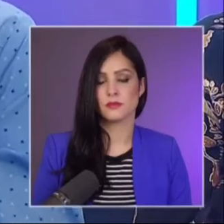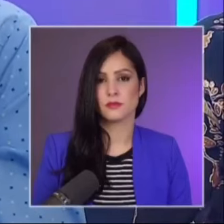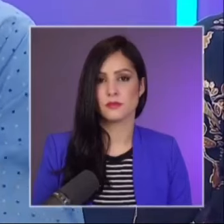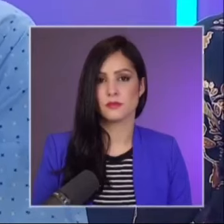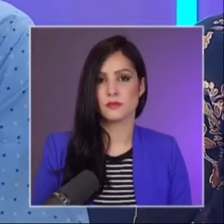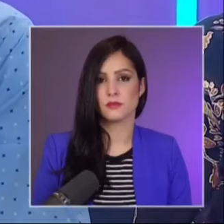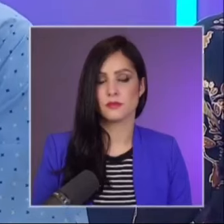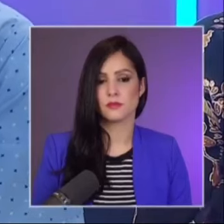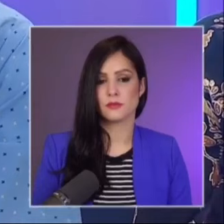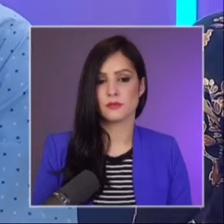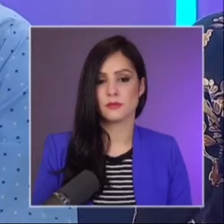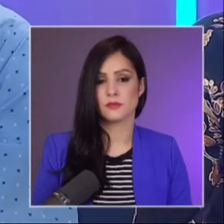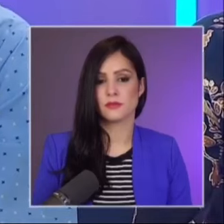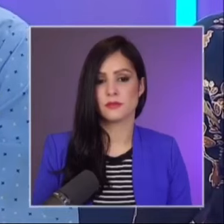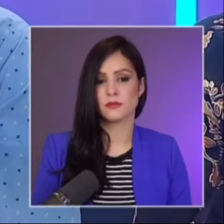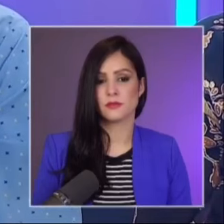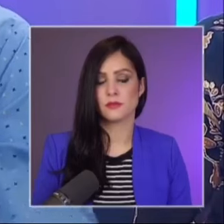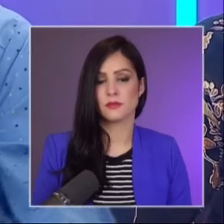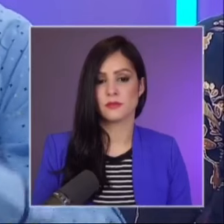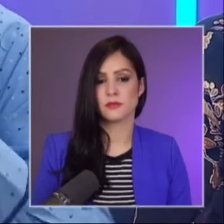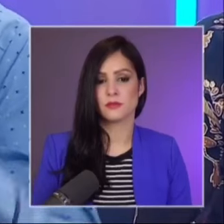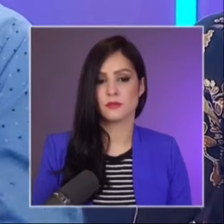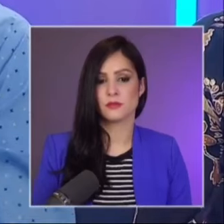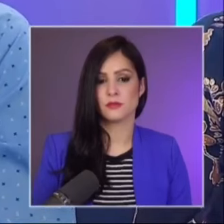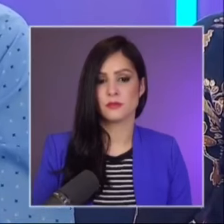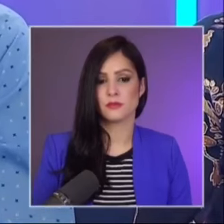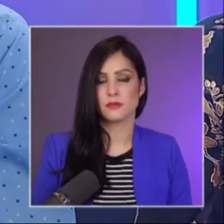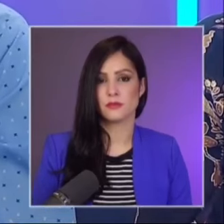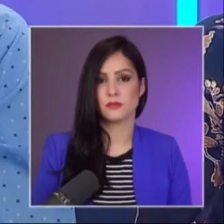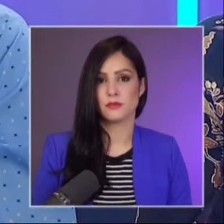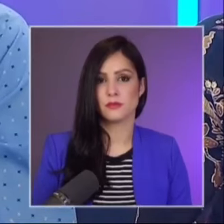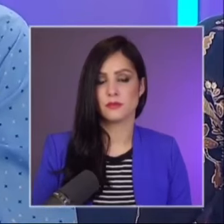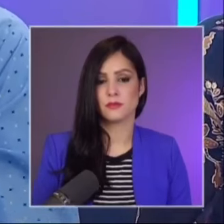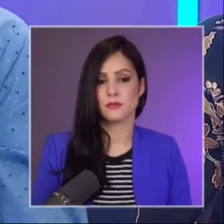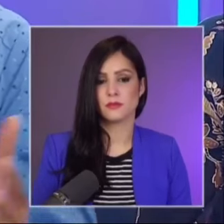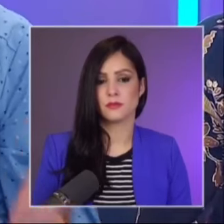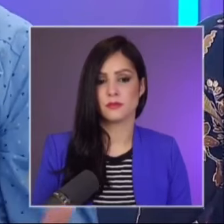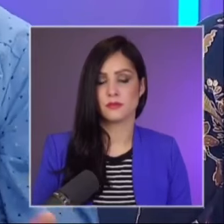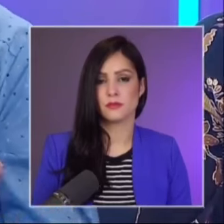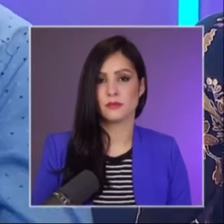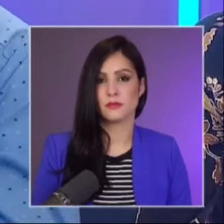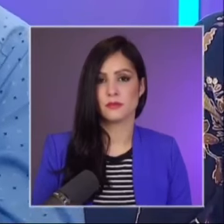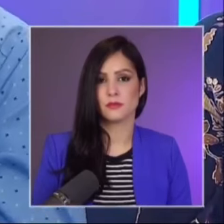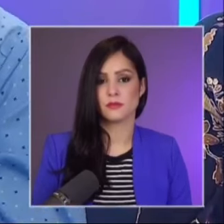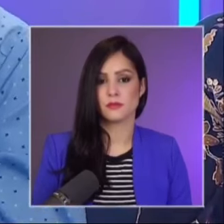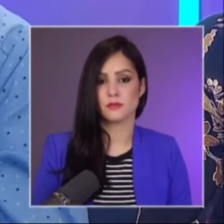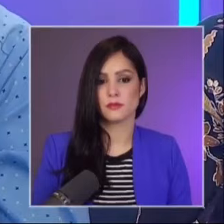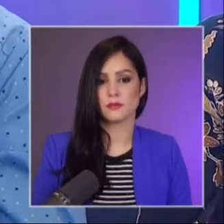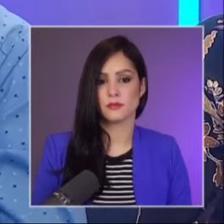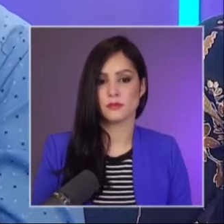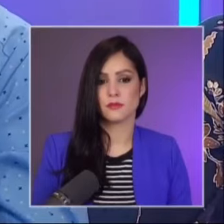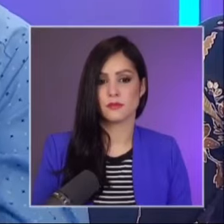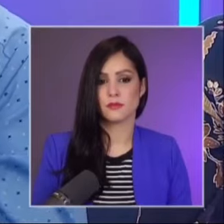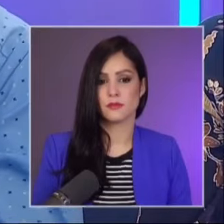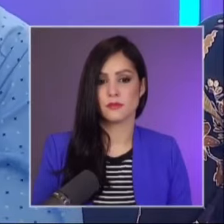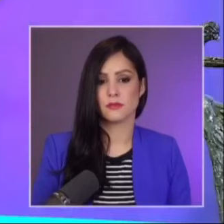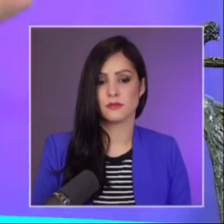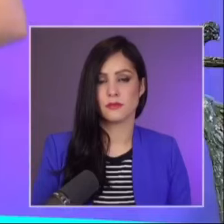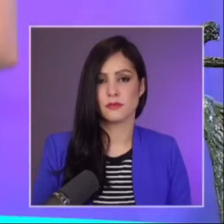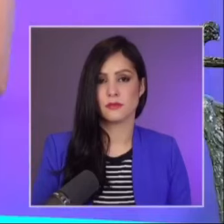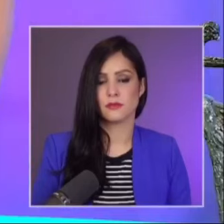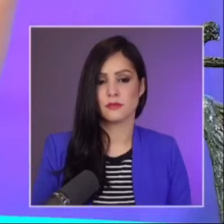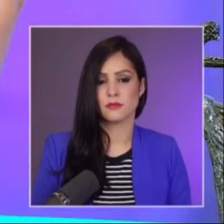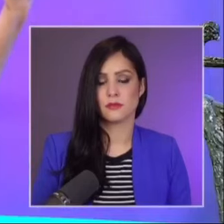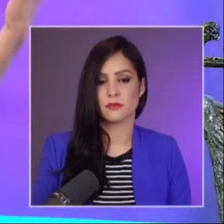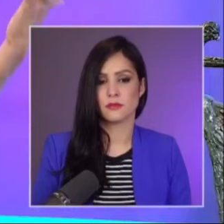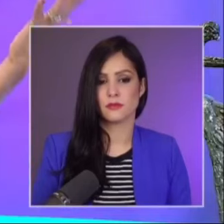700 km cu y del monto de dinero reclamado cuando usted suma todas las las